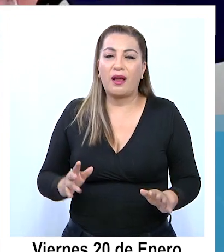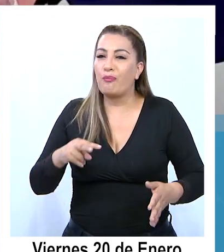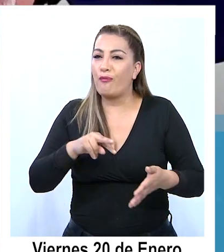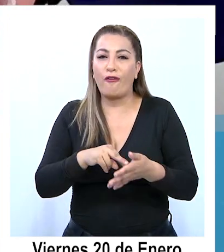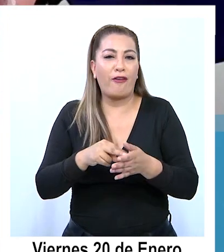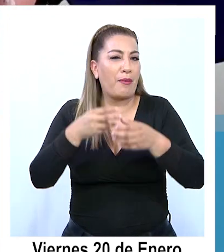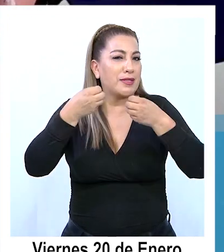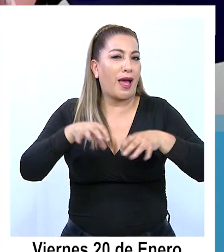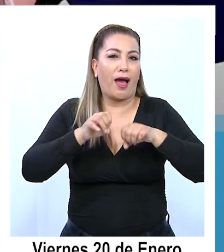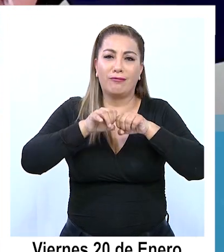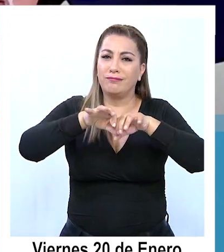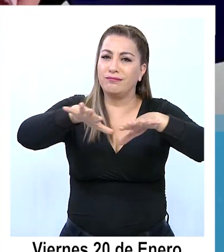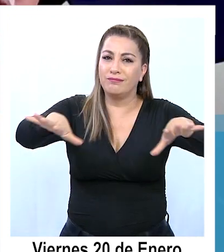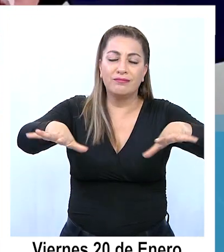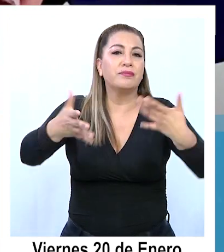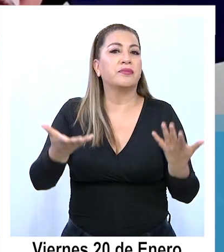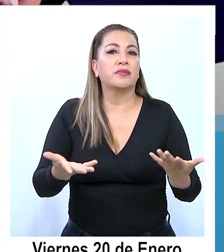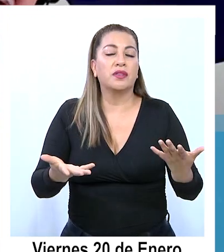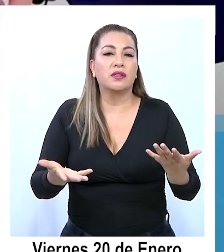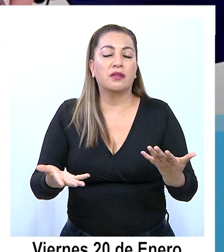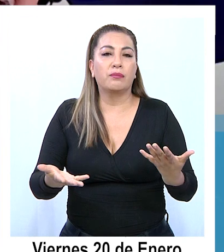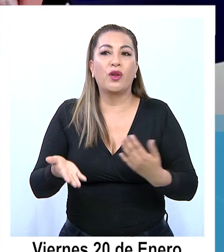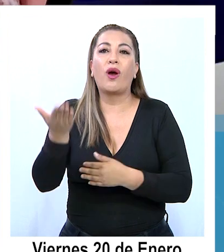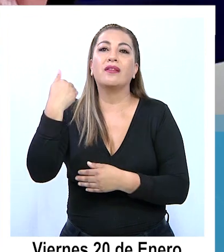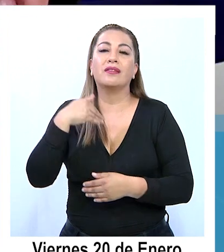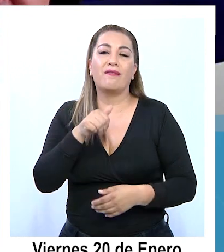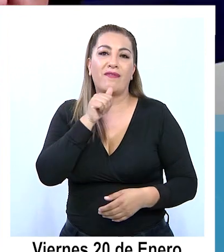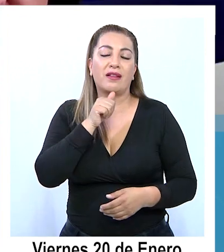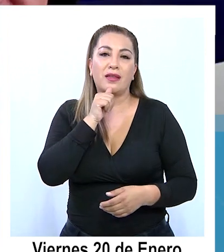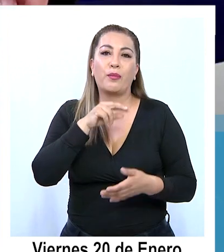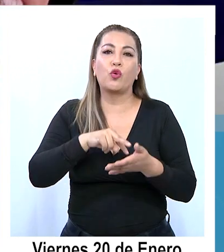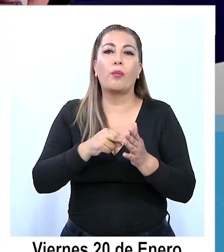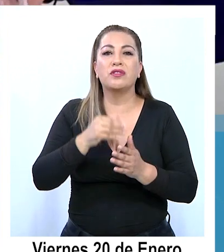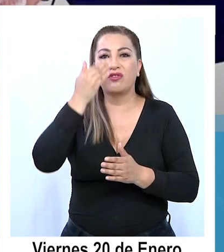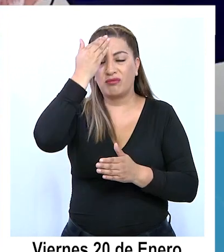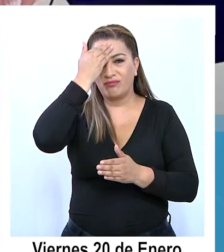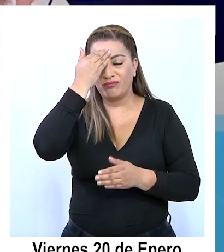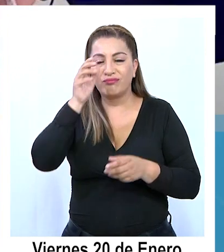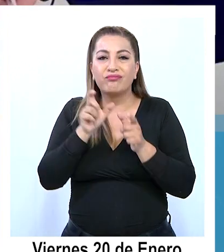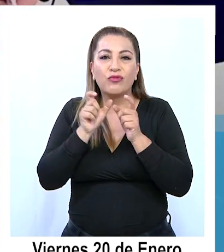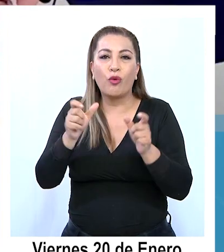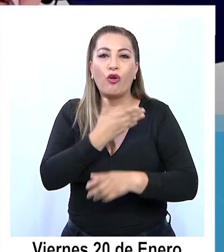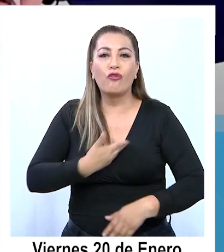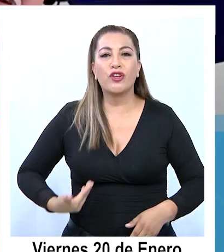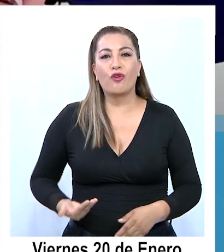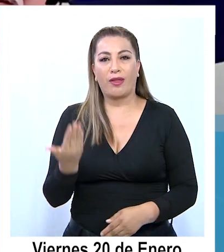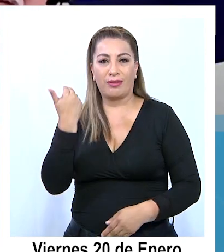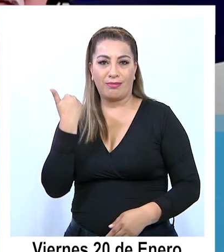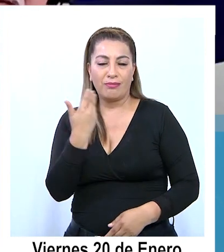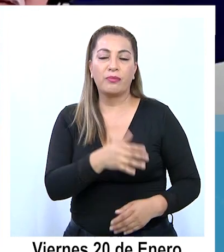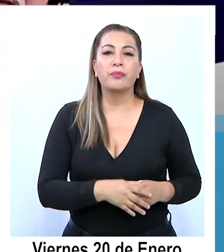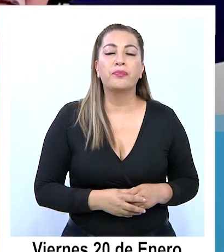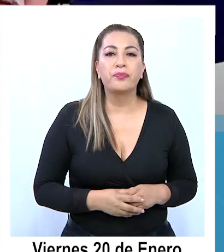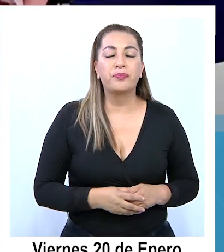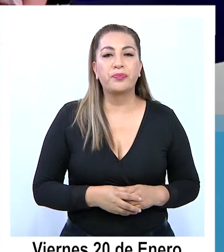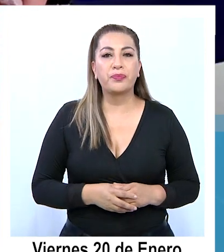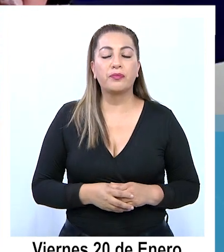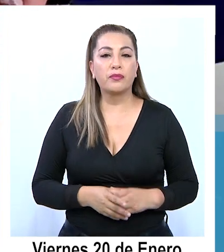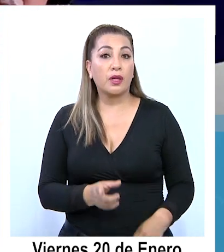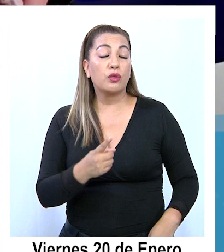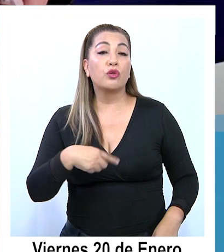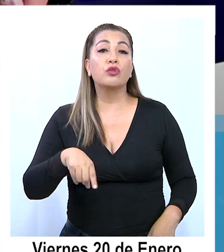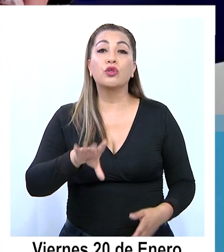derramada, pero no hubo la preocupación que debió haber habido en el gobierno anterior. bueno, eso es lo que pasa cuando somos un